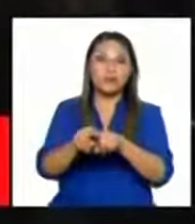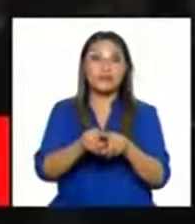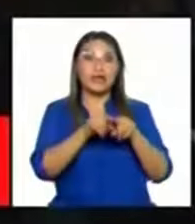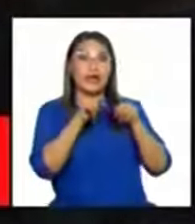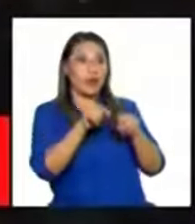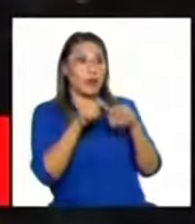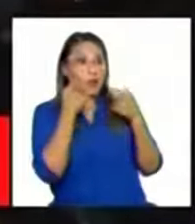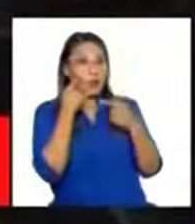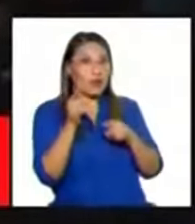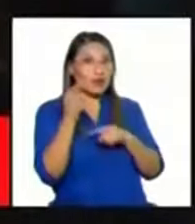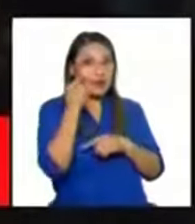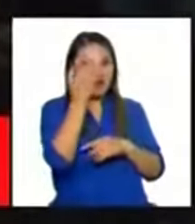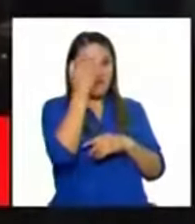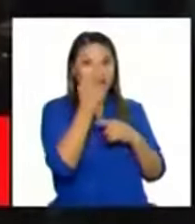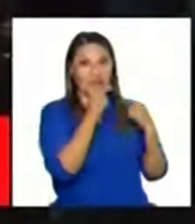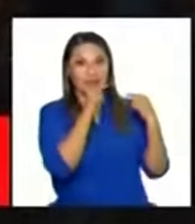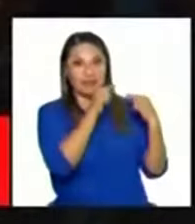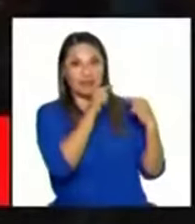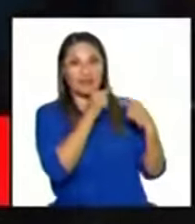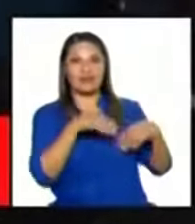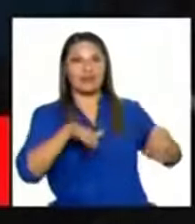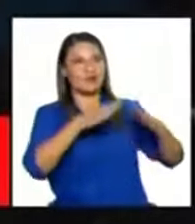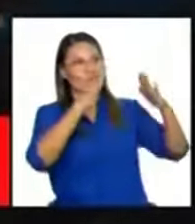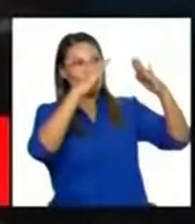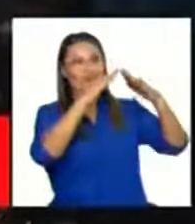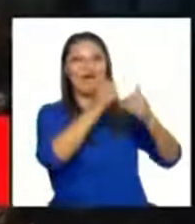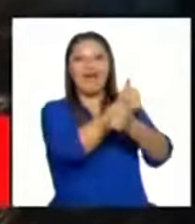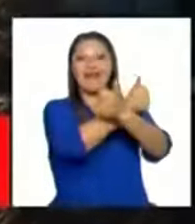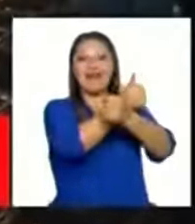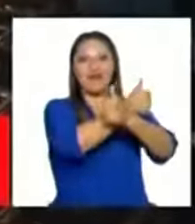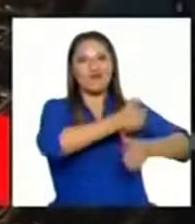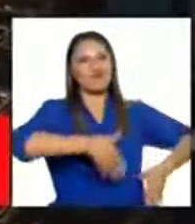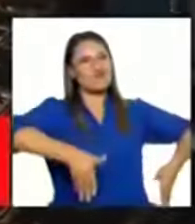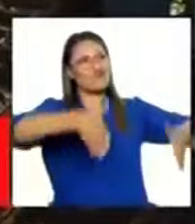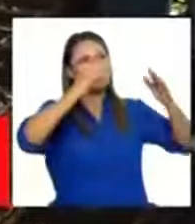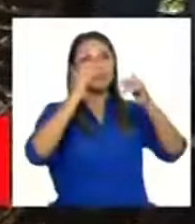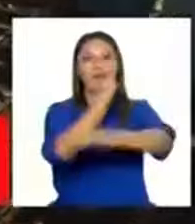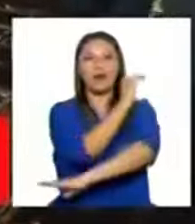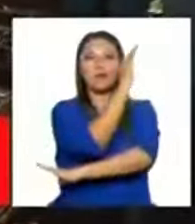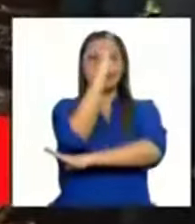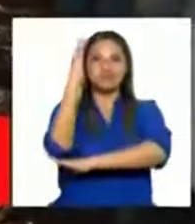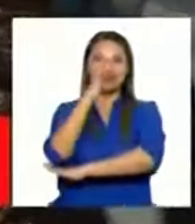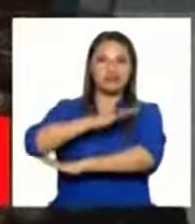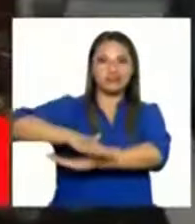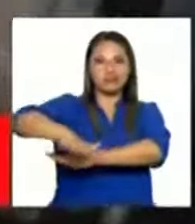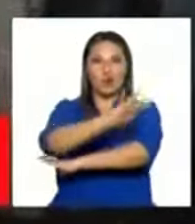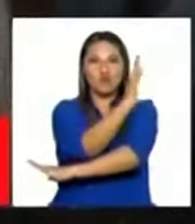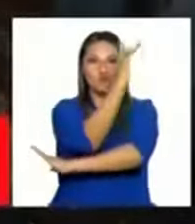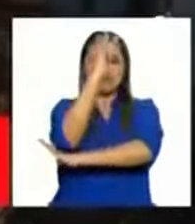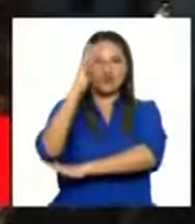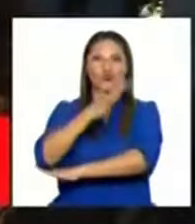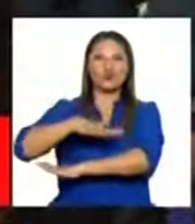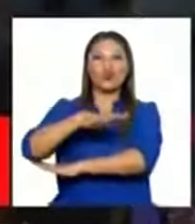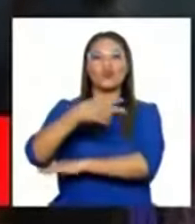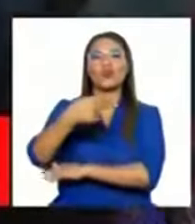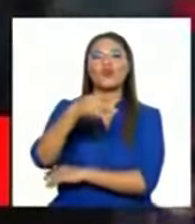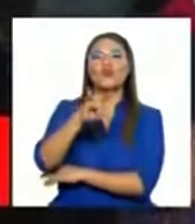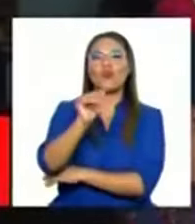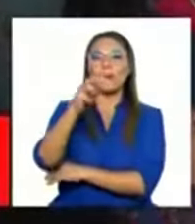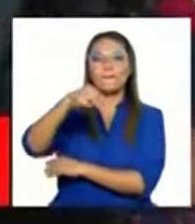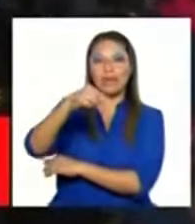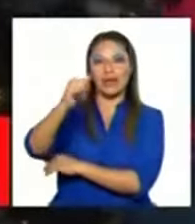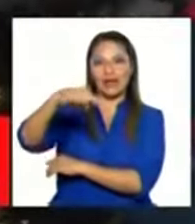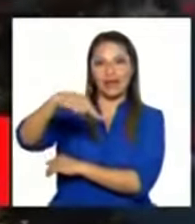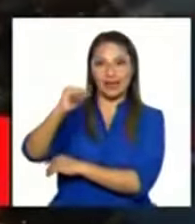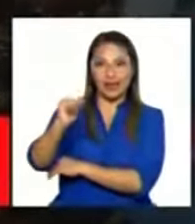exactamente al frente de la Basílica Catedral de Ayacucho, en medio de la Plaza Mayor de Huamanga, porque acá también se vive otro